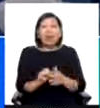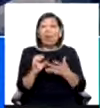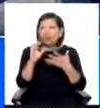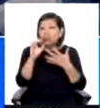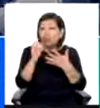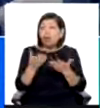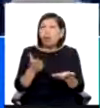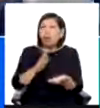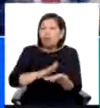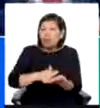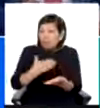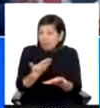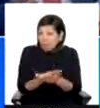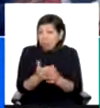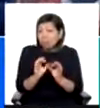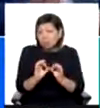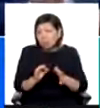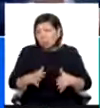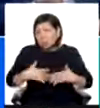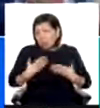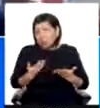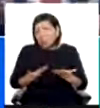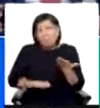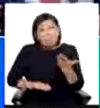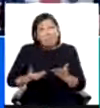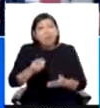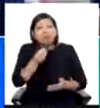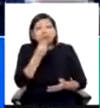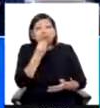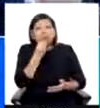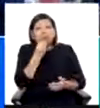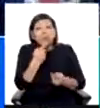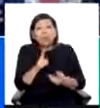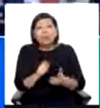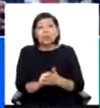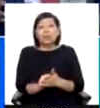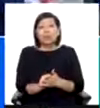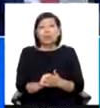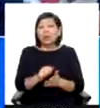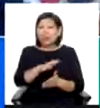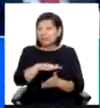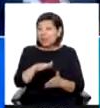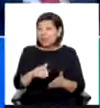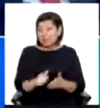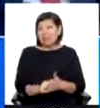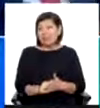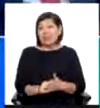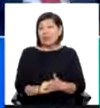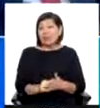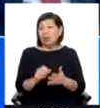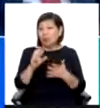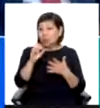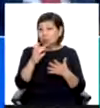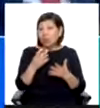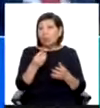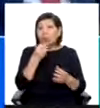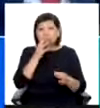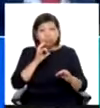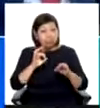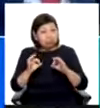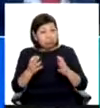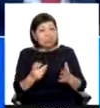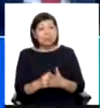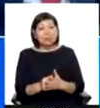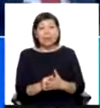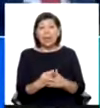diversas frituras que permitan un balance nutricional, sobre todo de los niños. Y en un país donde los carbohidratos